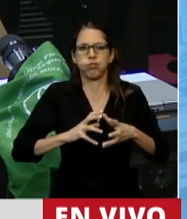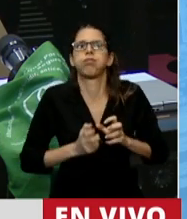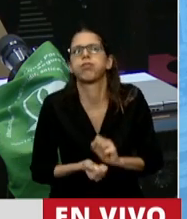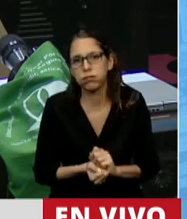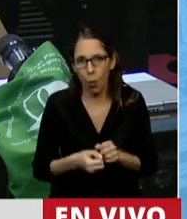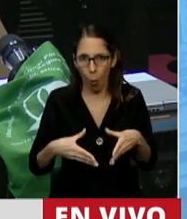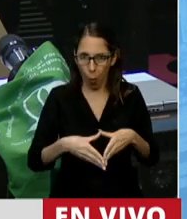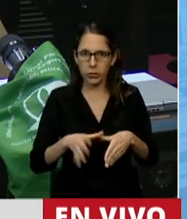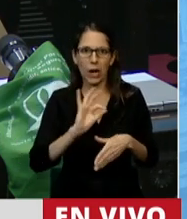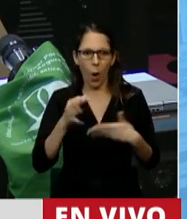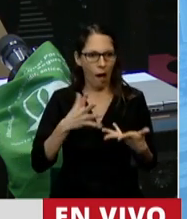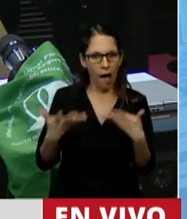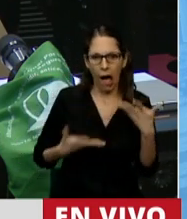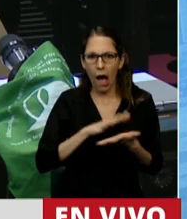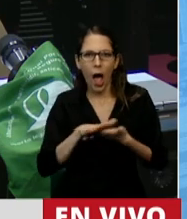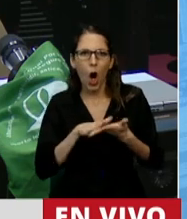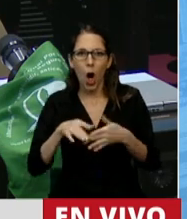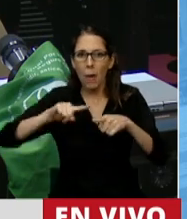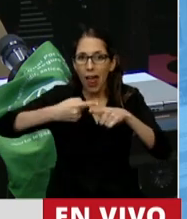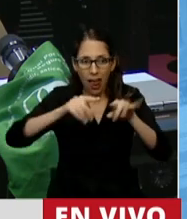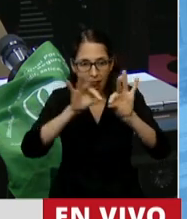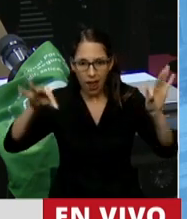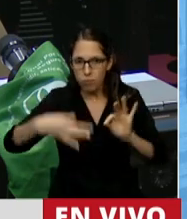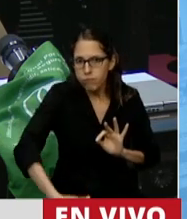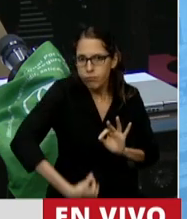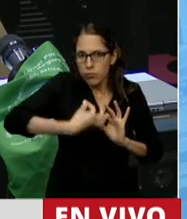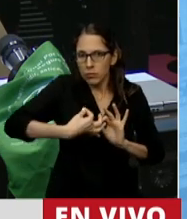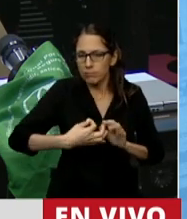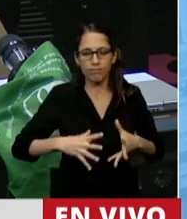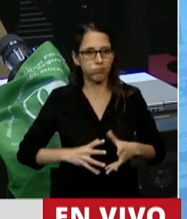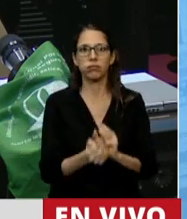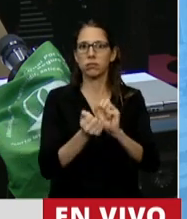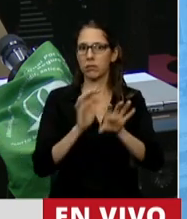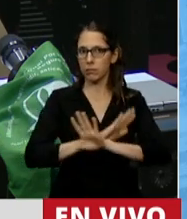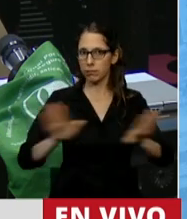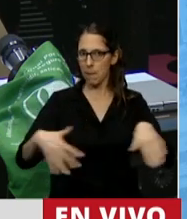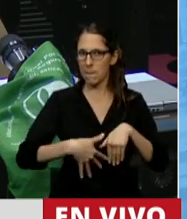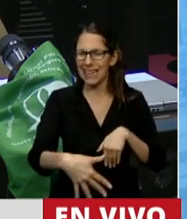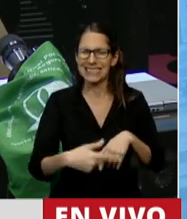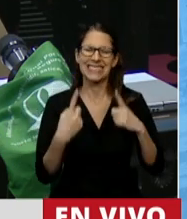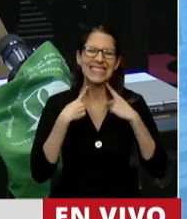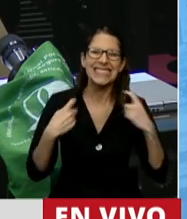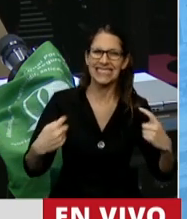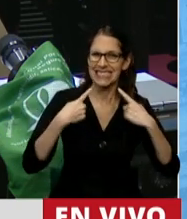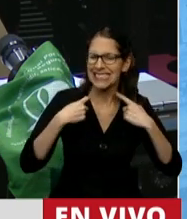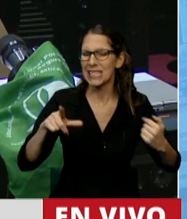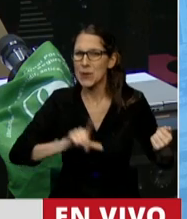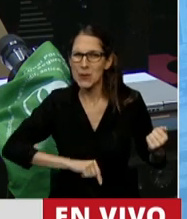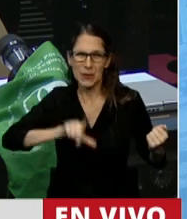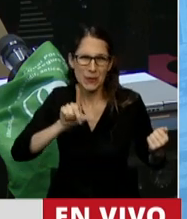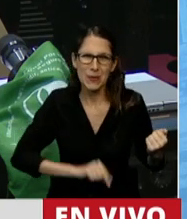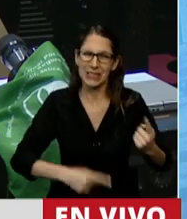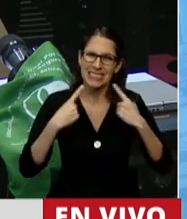de tejer para deshacerse de ese embarazo y que gritaban de dolor y que terminaban